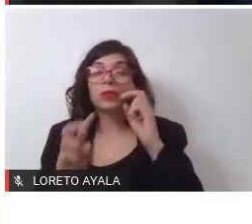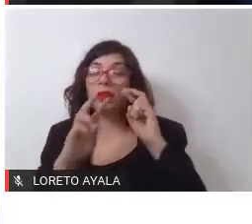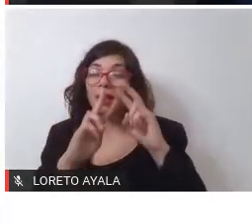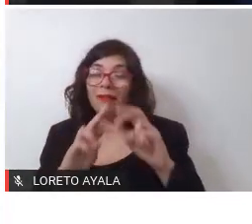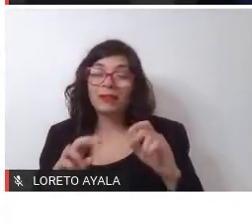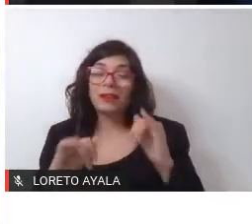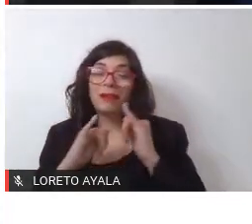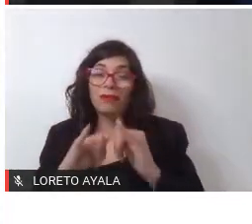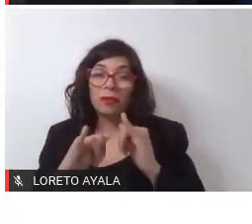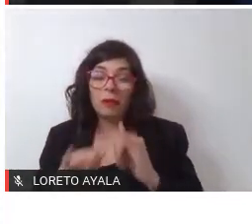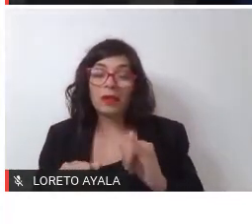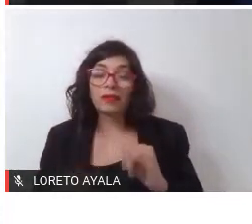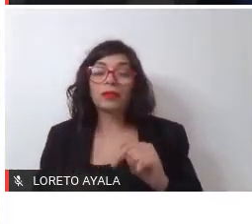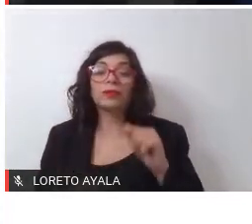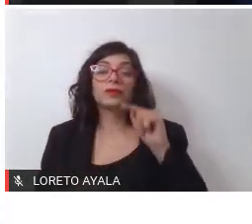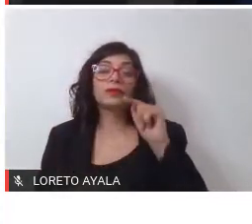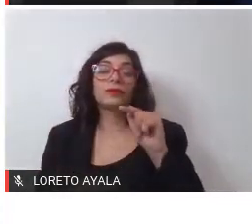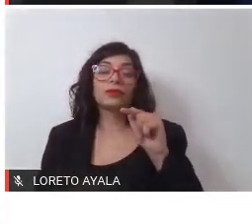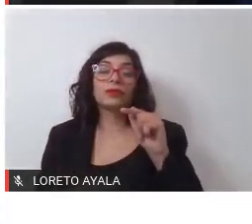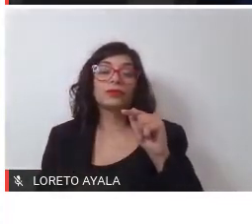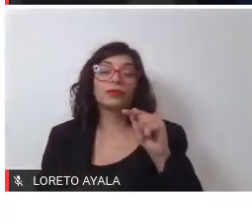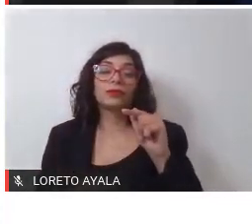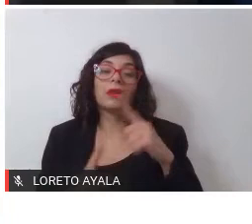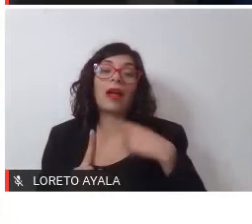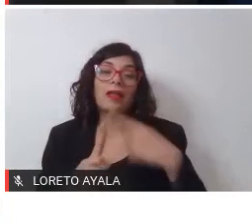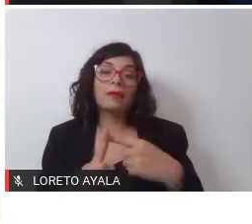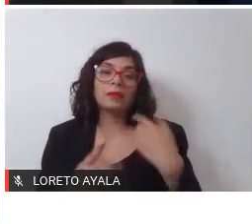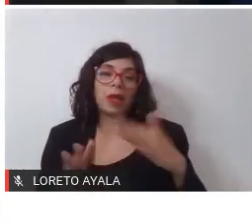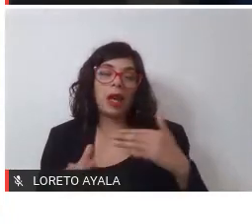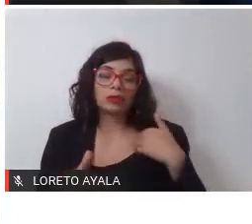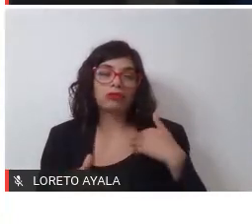información, además participé